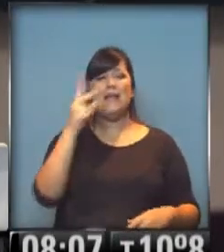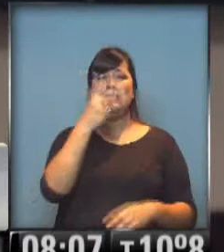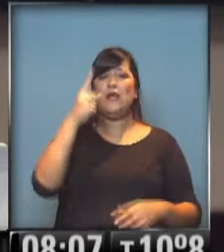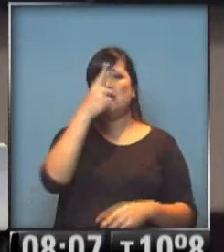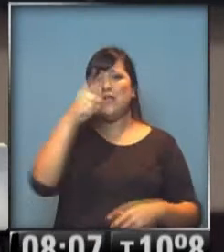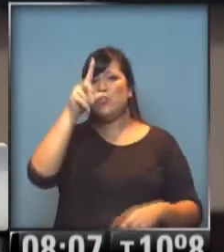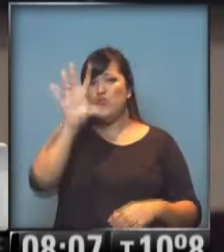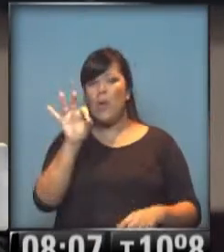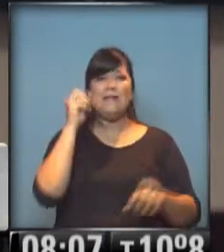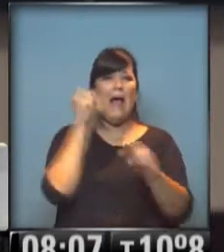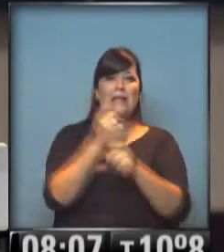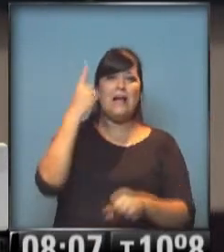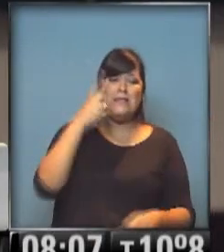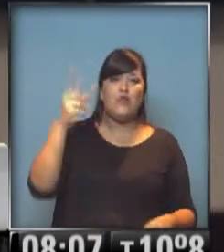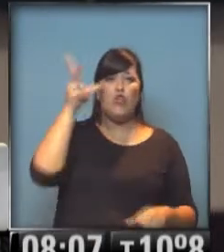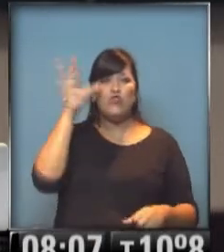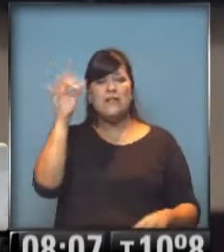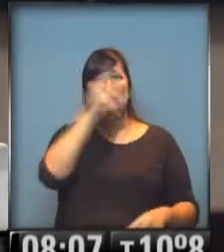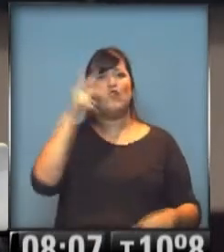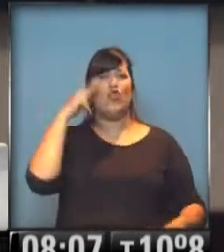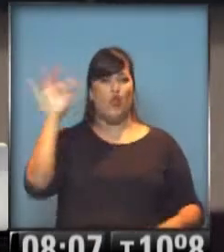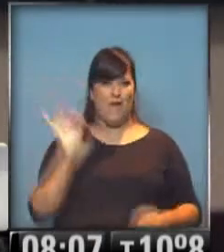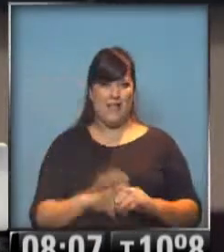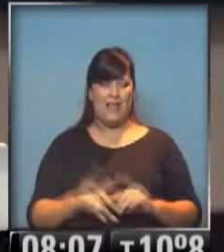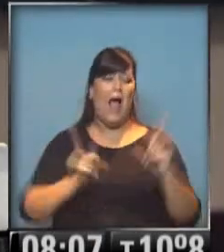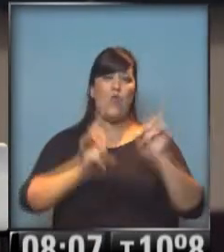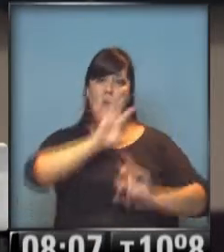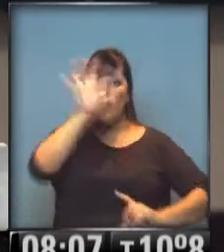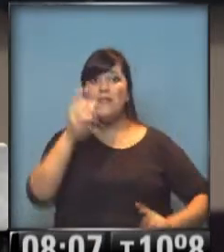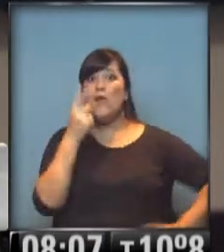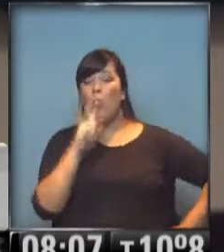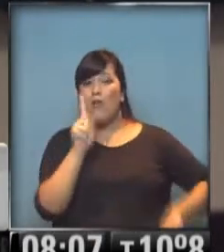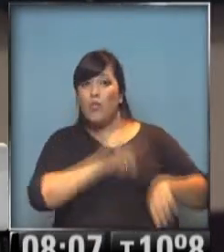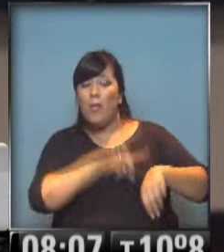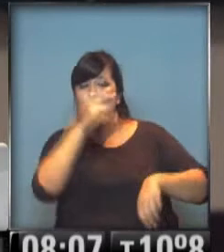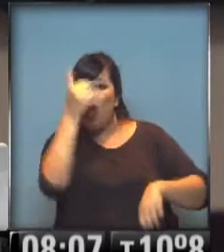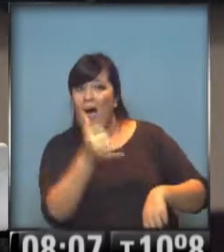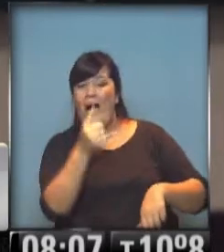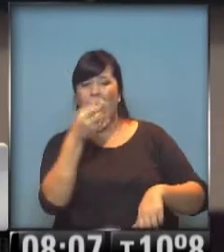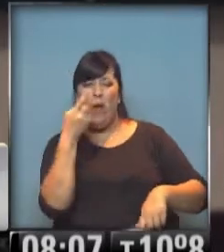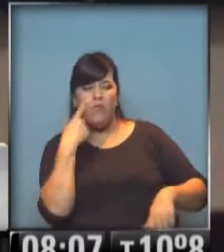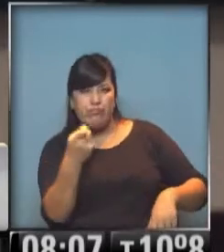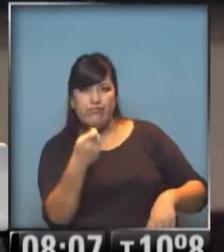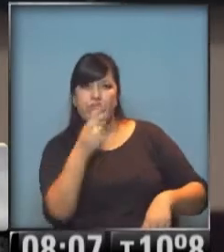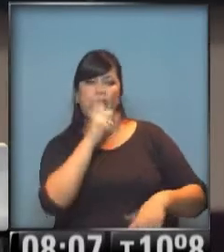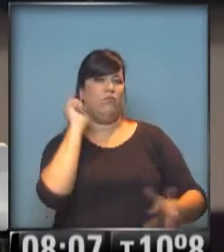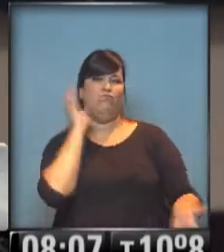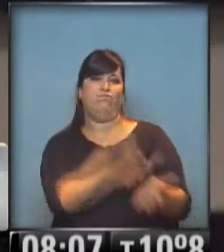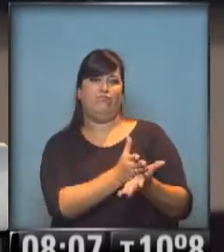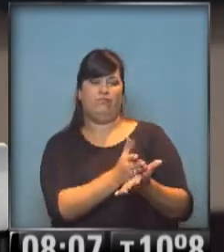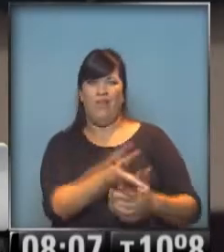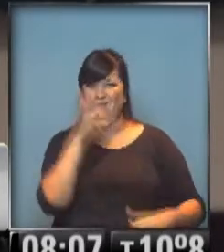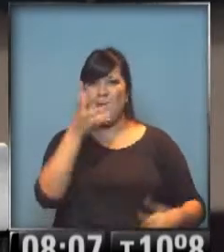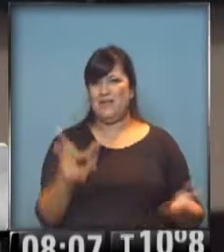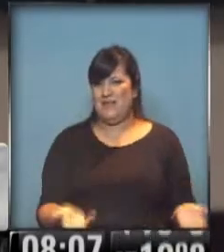180 190 pesos en algunas provincias se están sancionando a estos lugares porque esto es un abuso es evidentemente